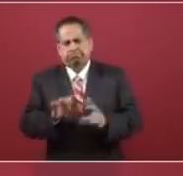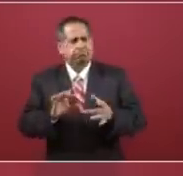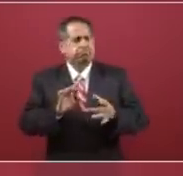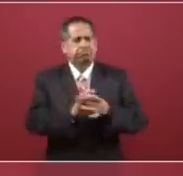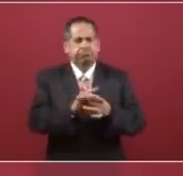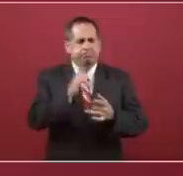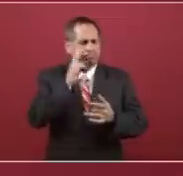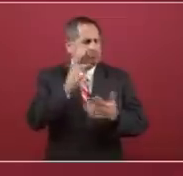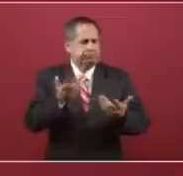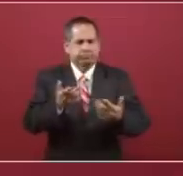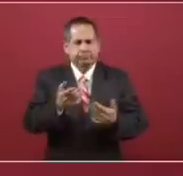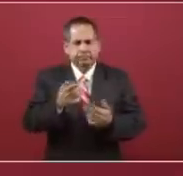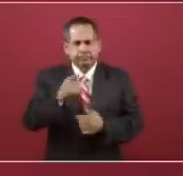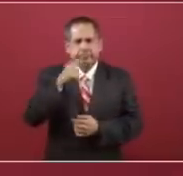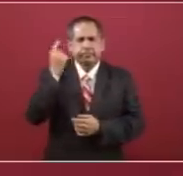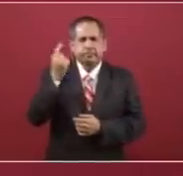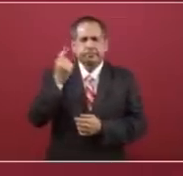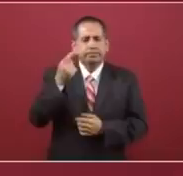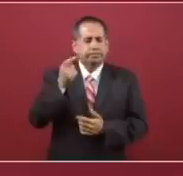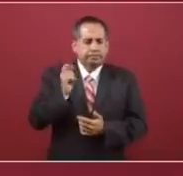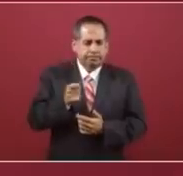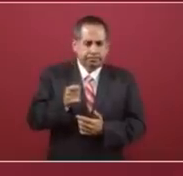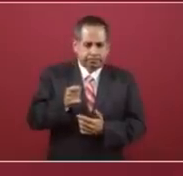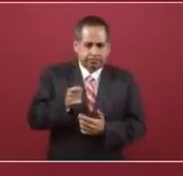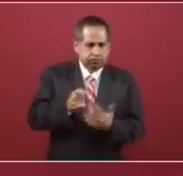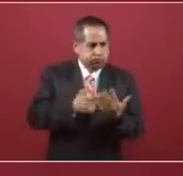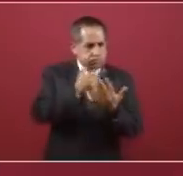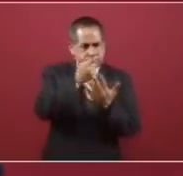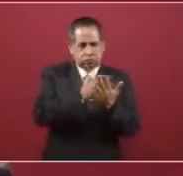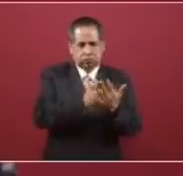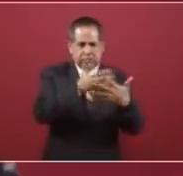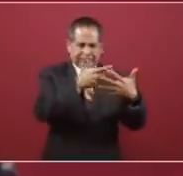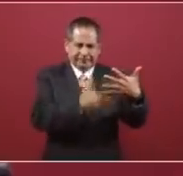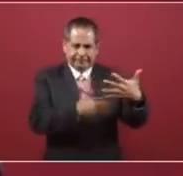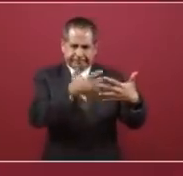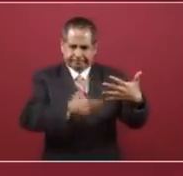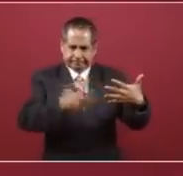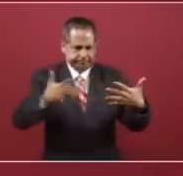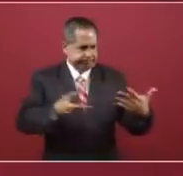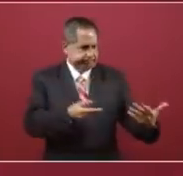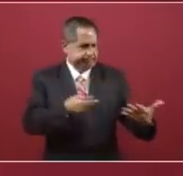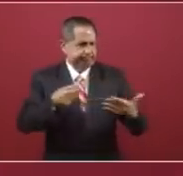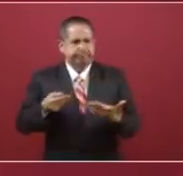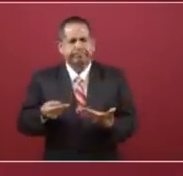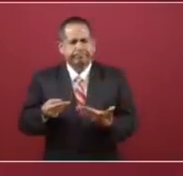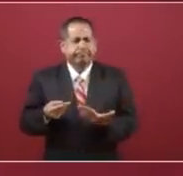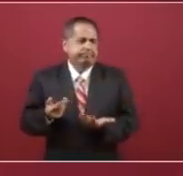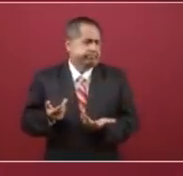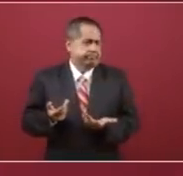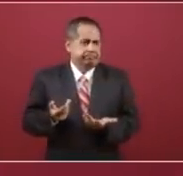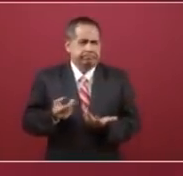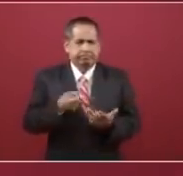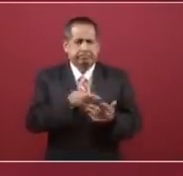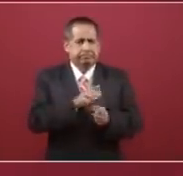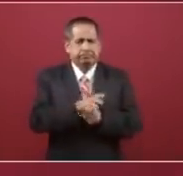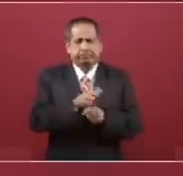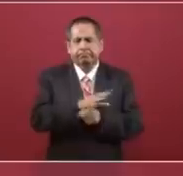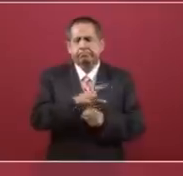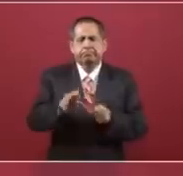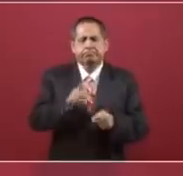decir, a ver, de el listado que tienen, eh ahí están los